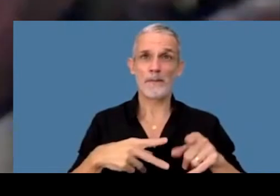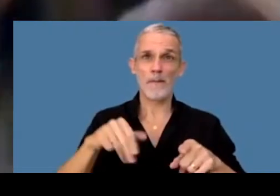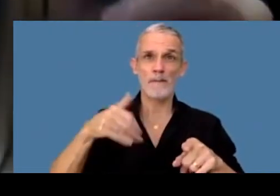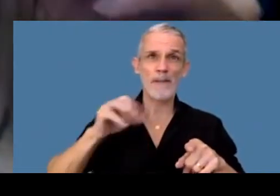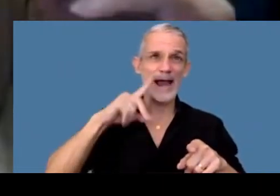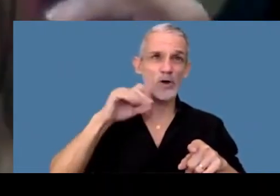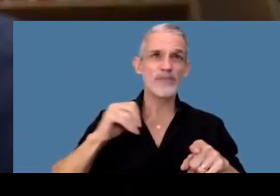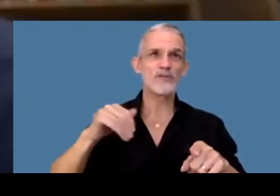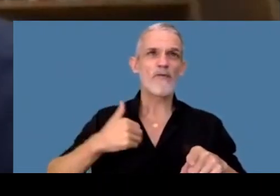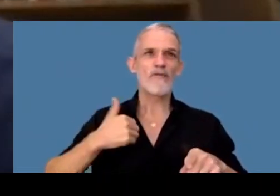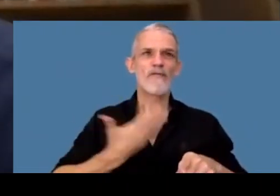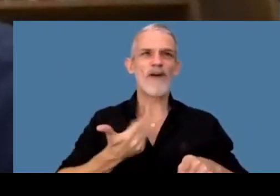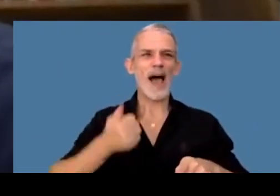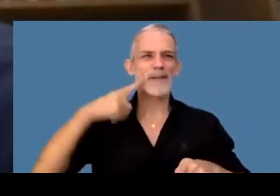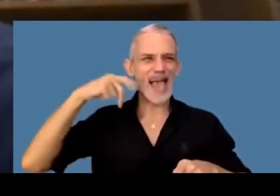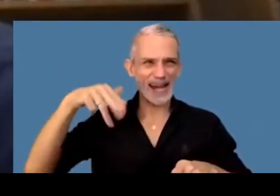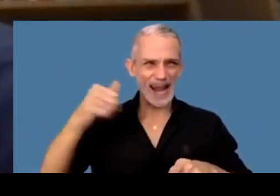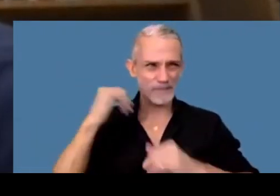Fabiana. Sí. Es una